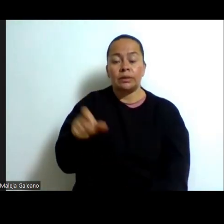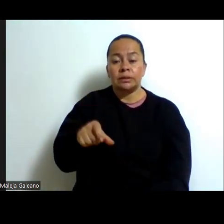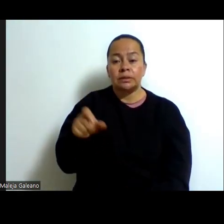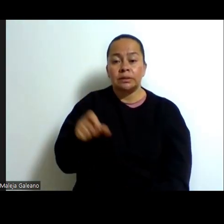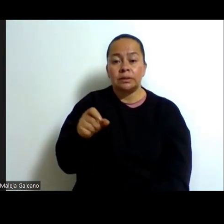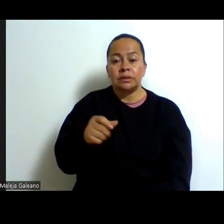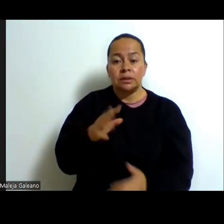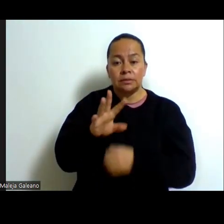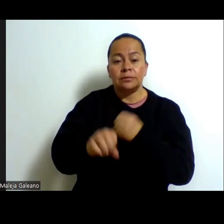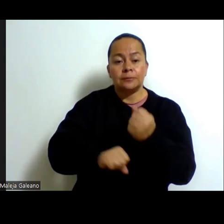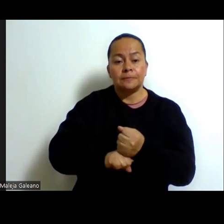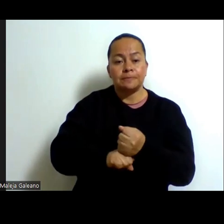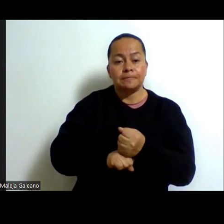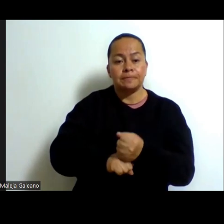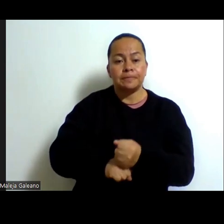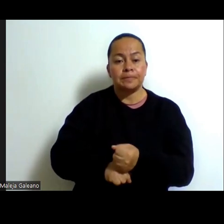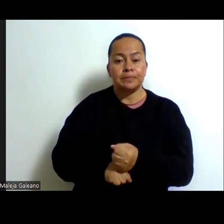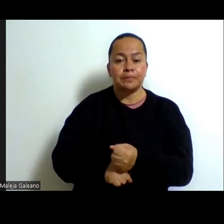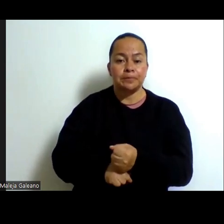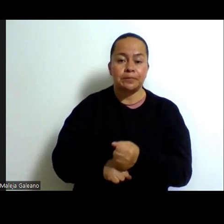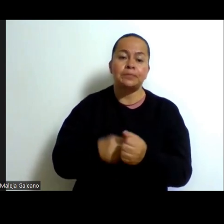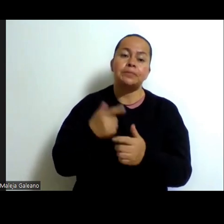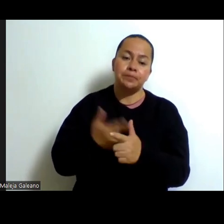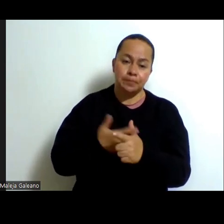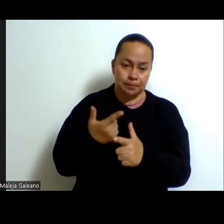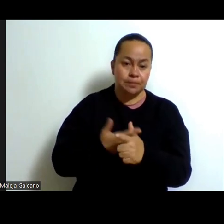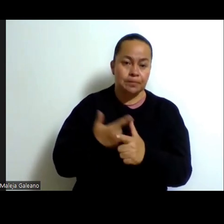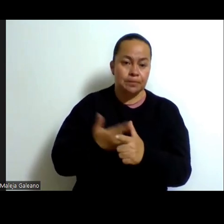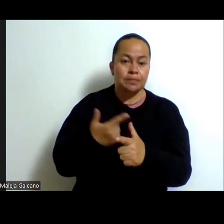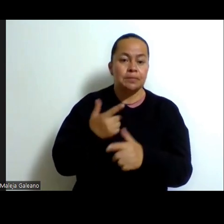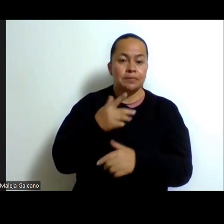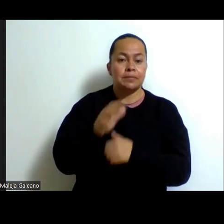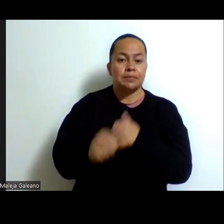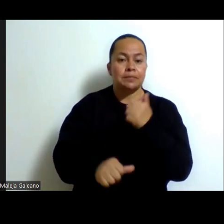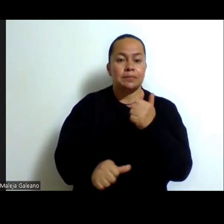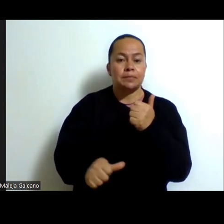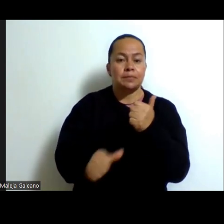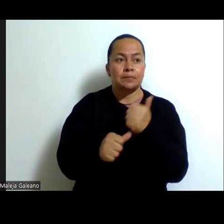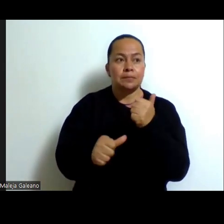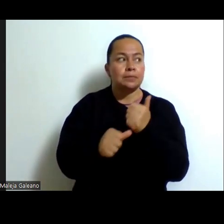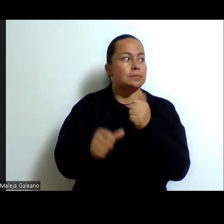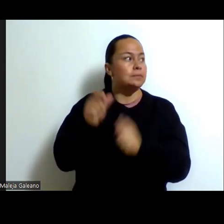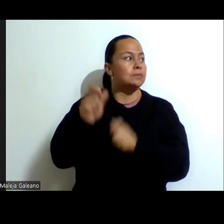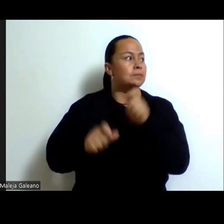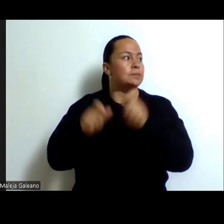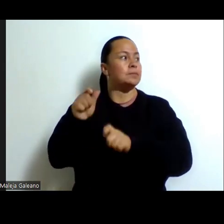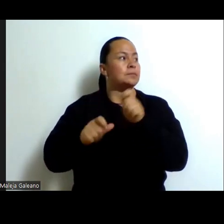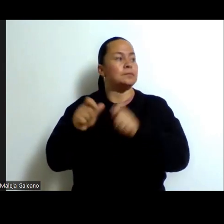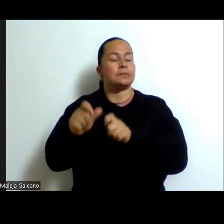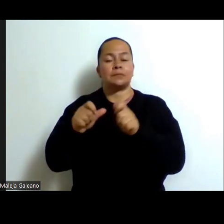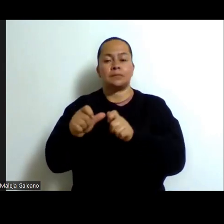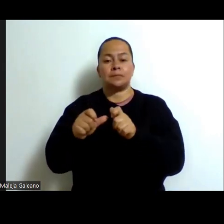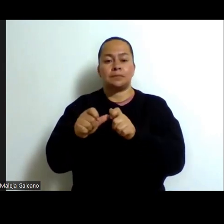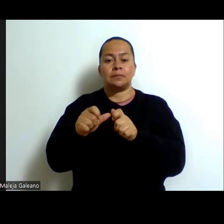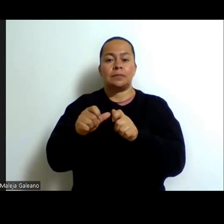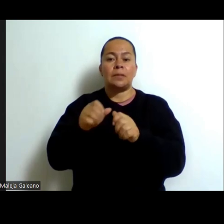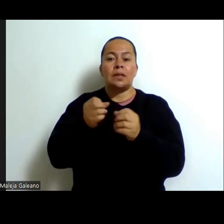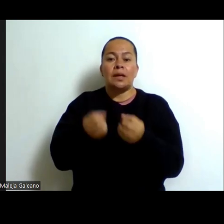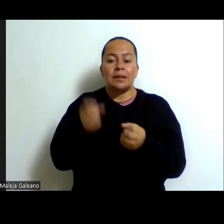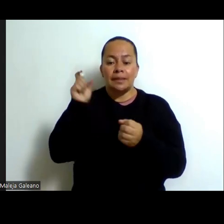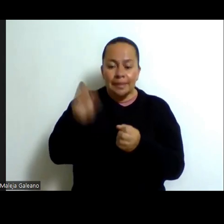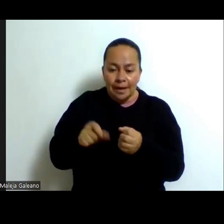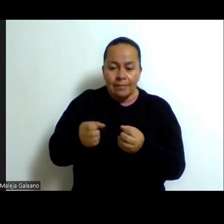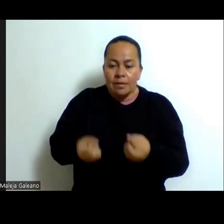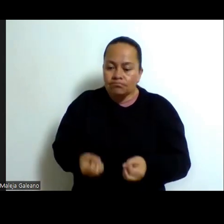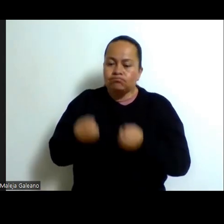ese apoyo sí Entonces el asistente personal eh debe brindar el